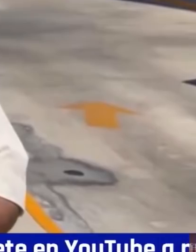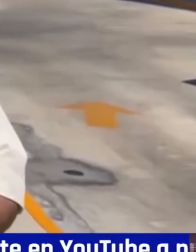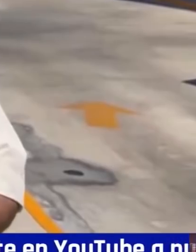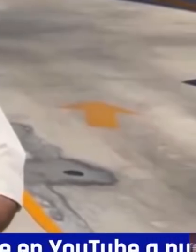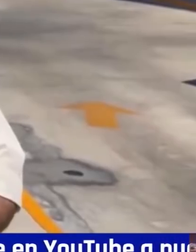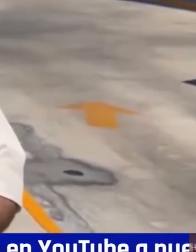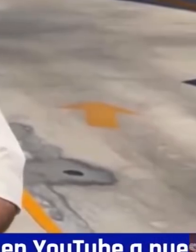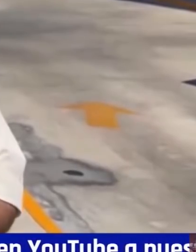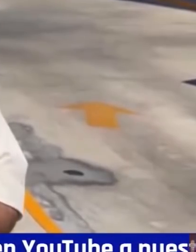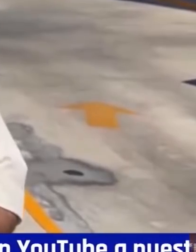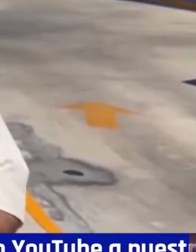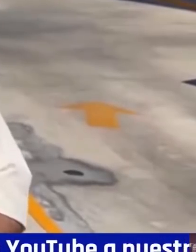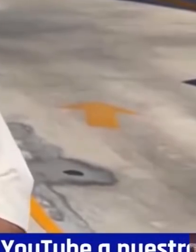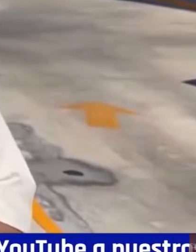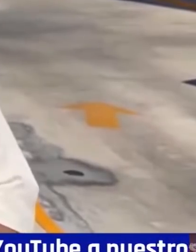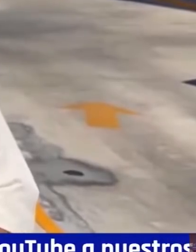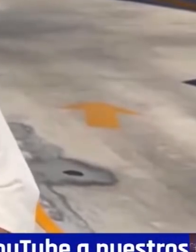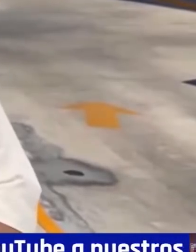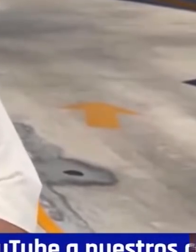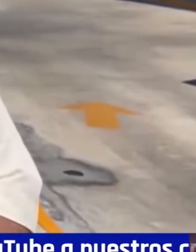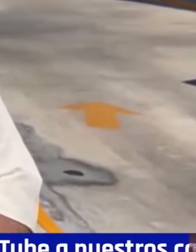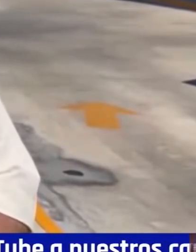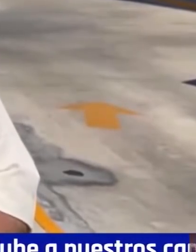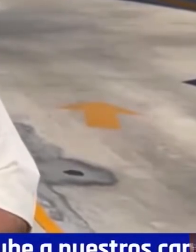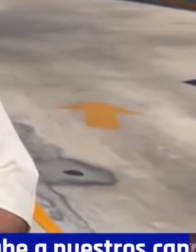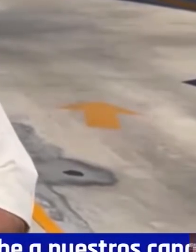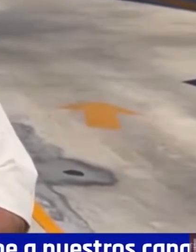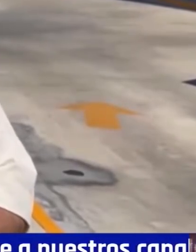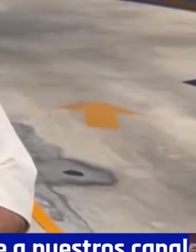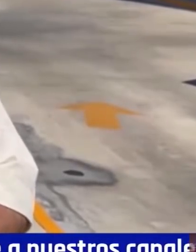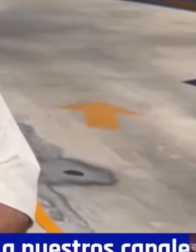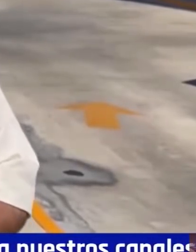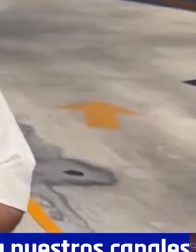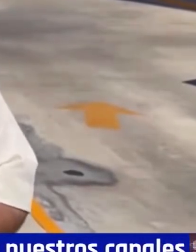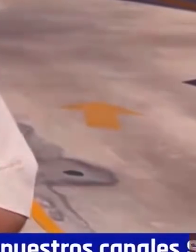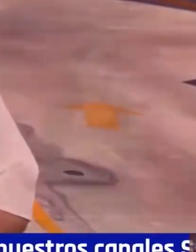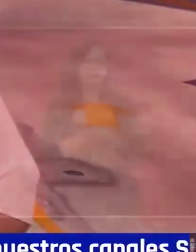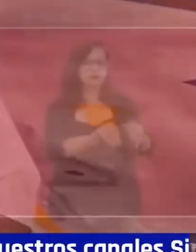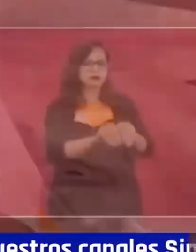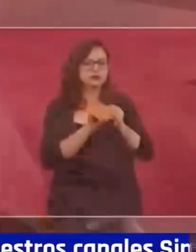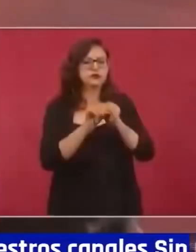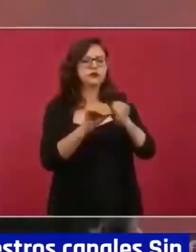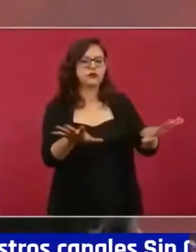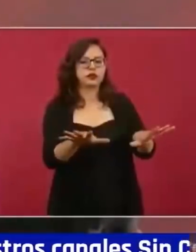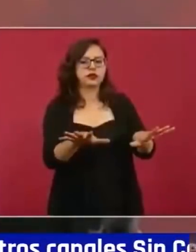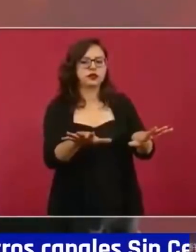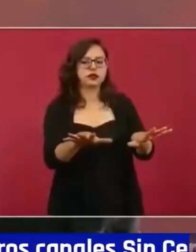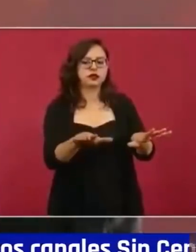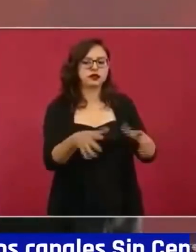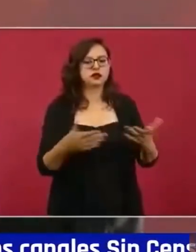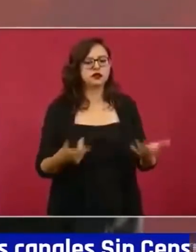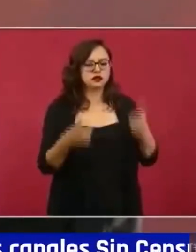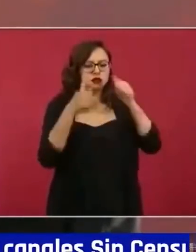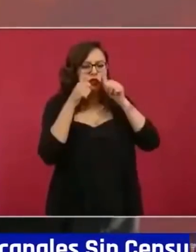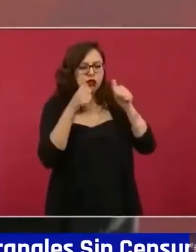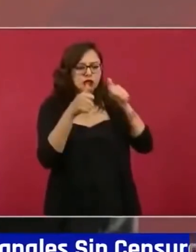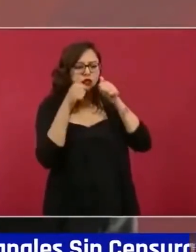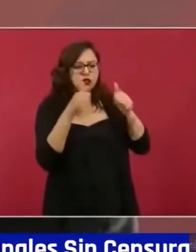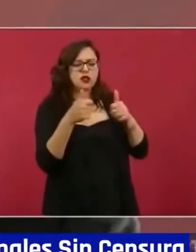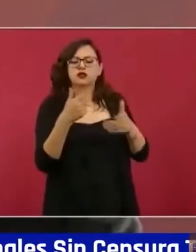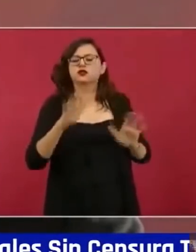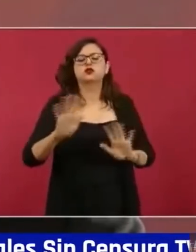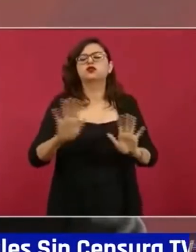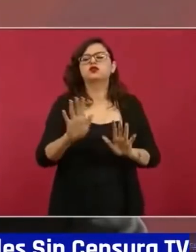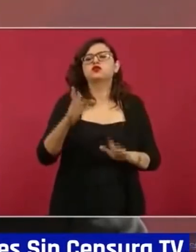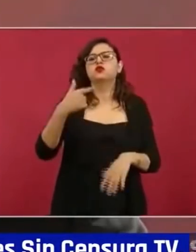escribí: los que responsabilizan a López Obrador sobre lo ocurrido en Querétaro, en serio que sí están muy enfermitos. Y lo